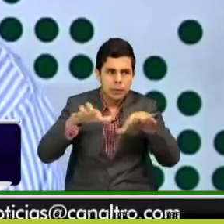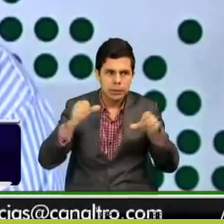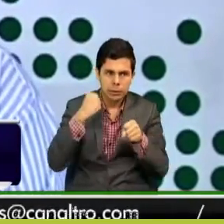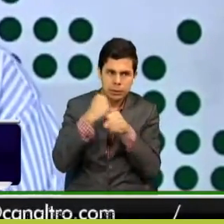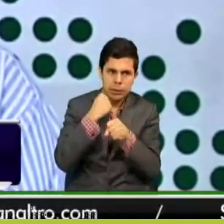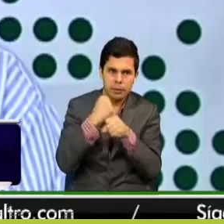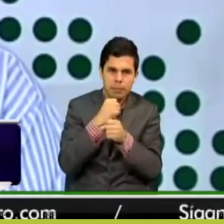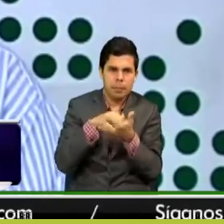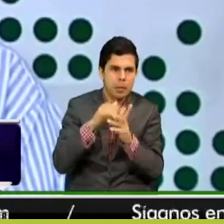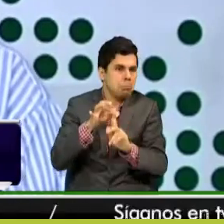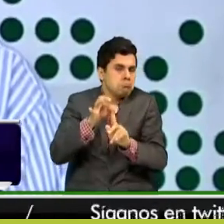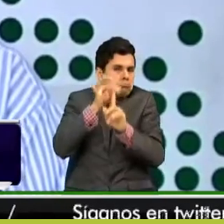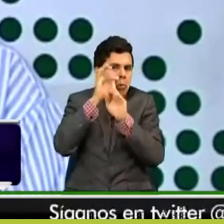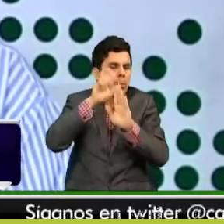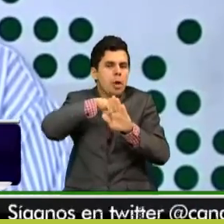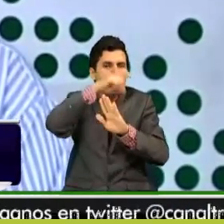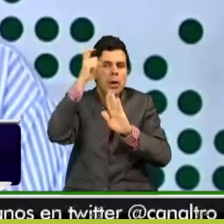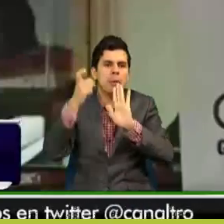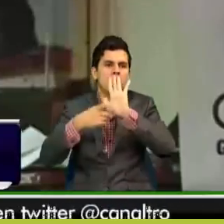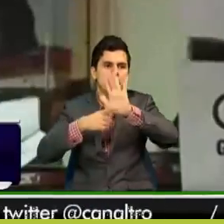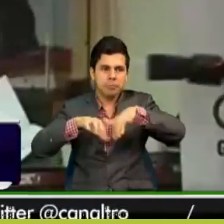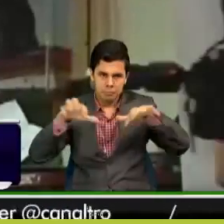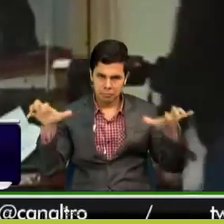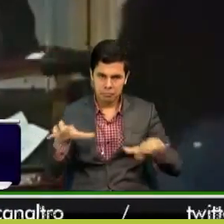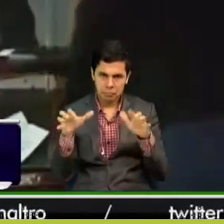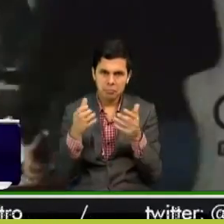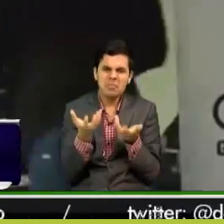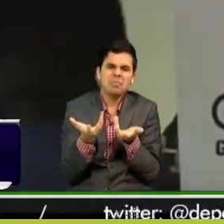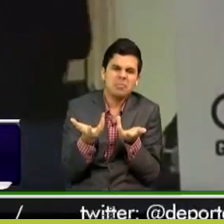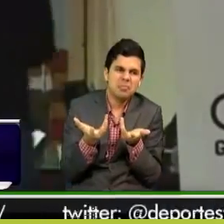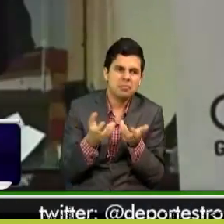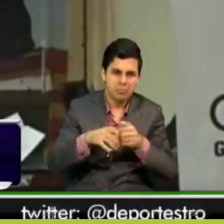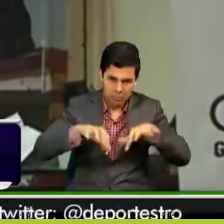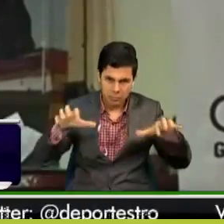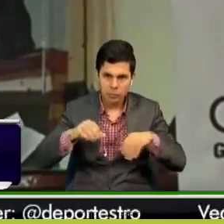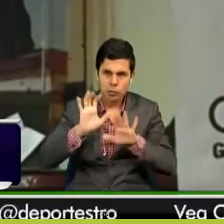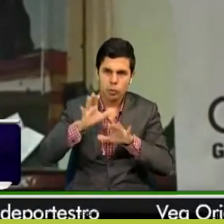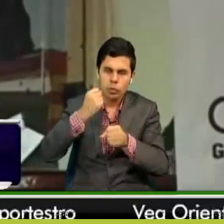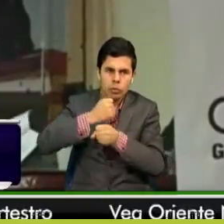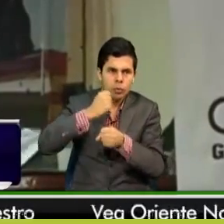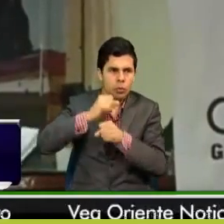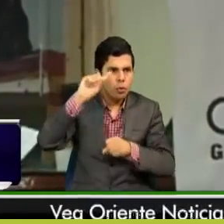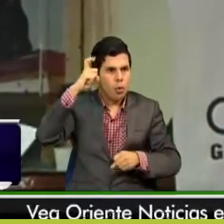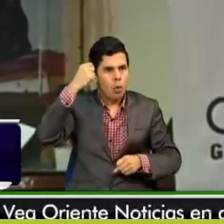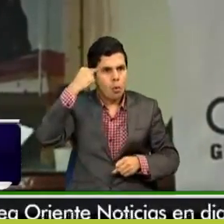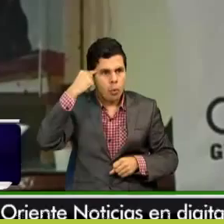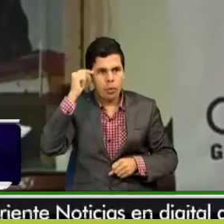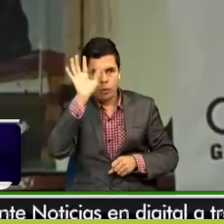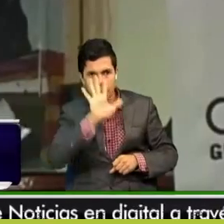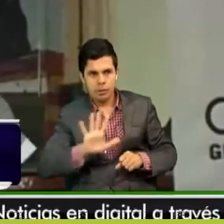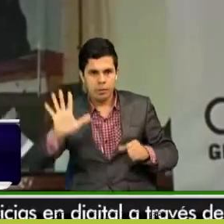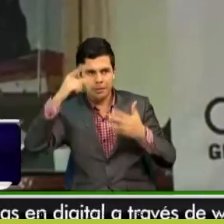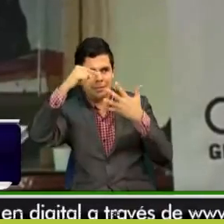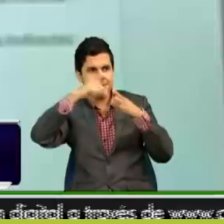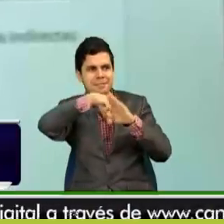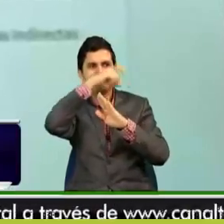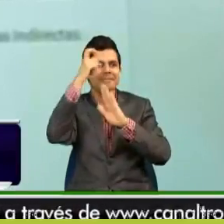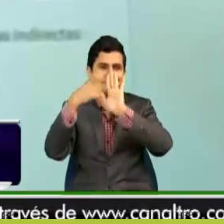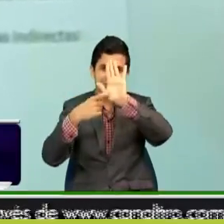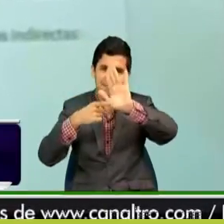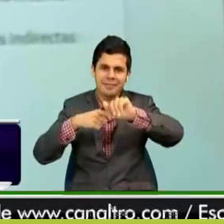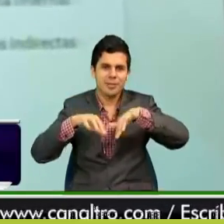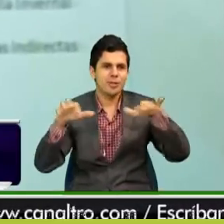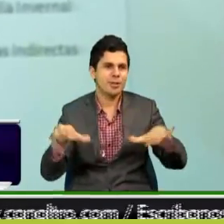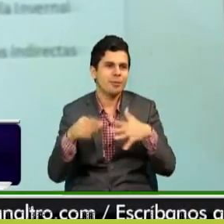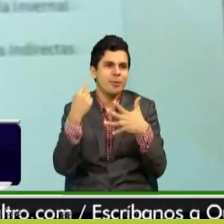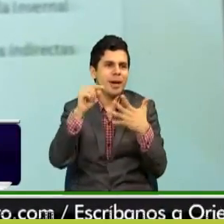del Fondo de Adaptación que quedarían comprometidos este año. Por su parte, el gobernador de Norte de Santander se mostró muy satisfecho con el compromiso que ha